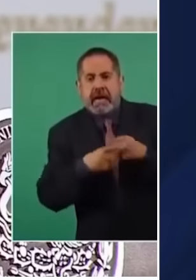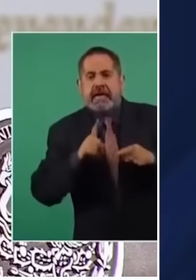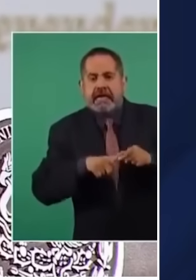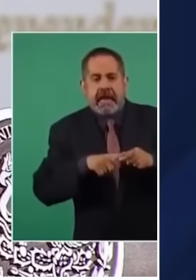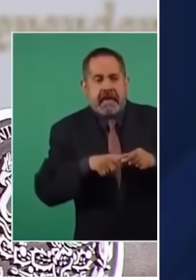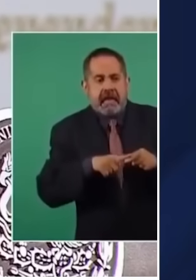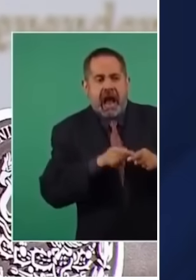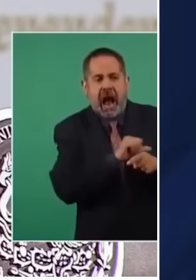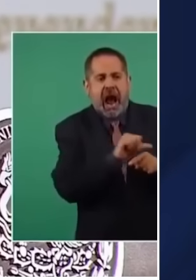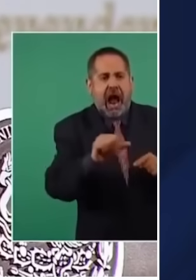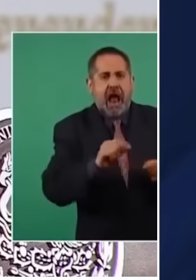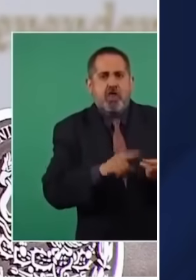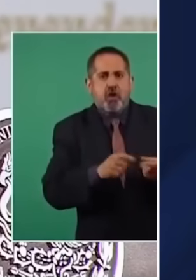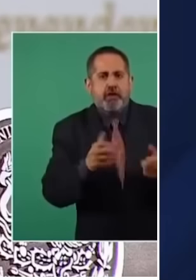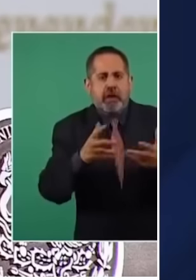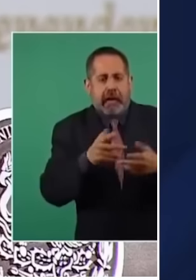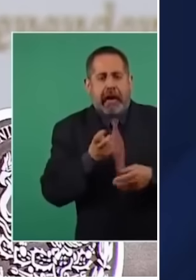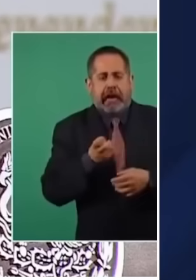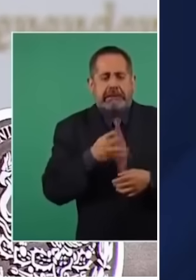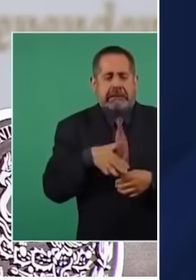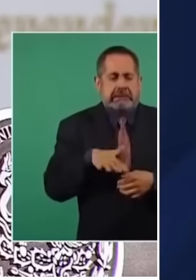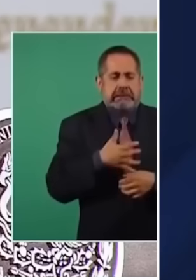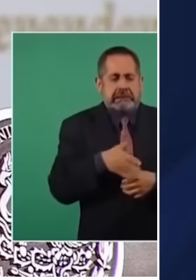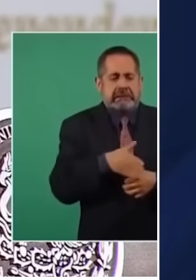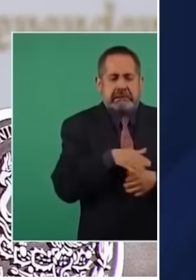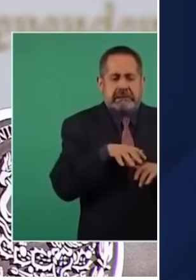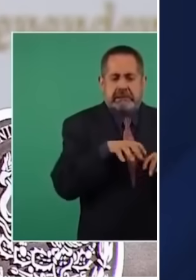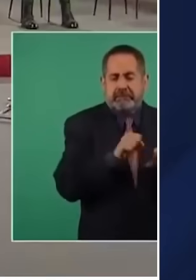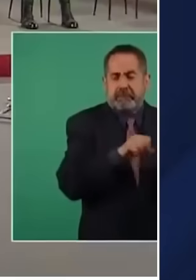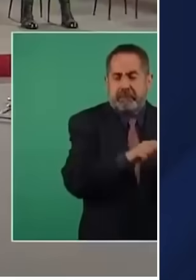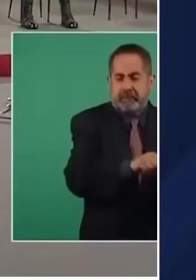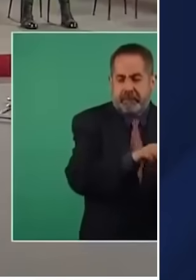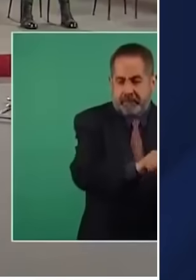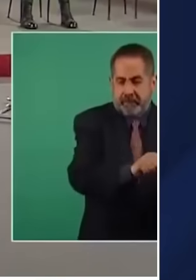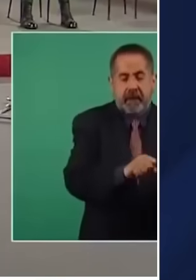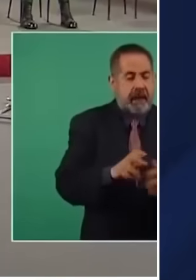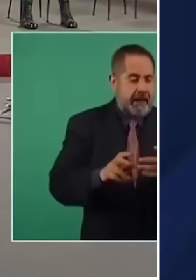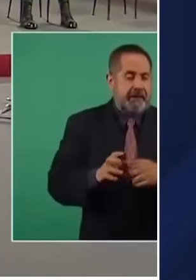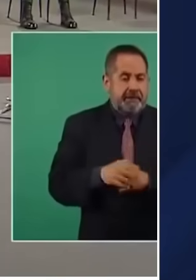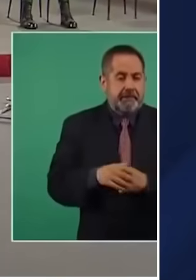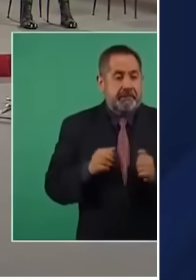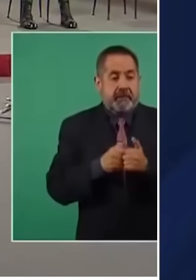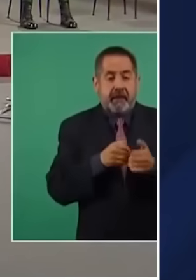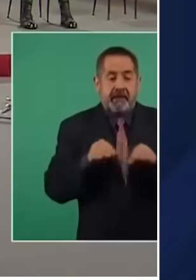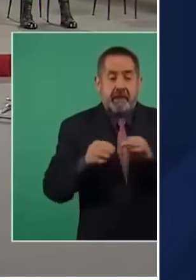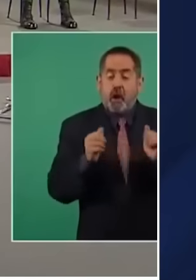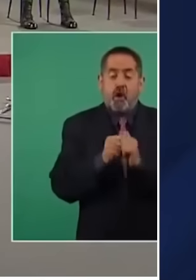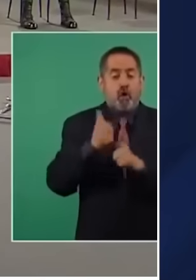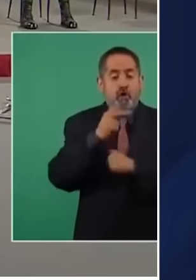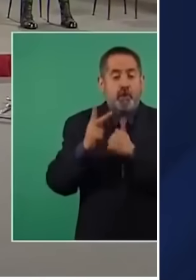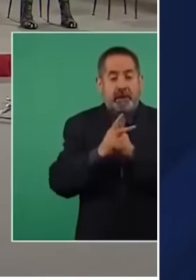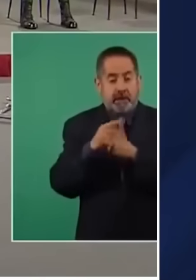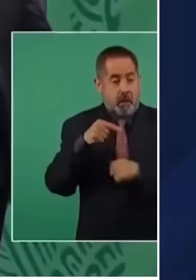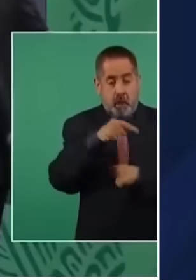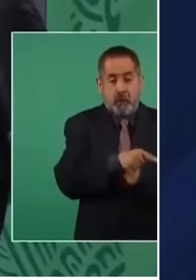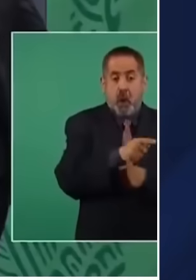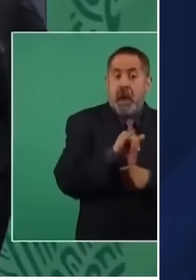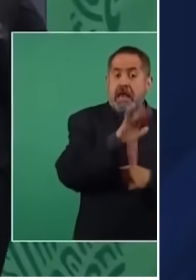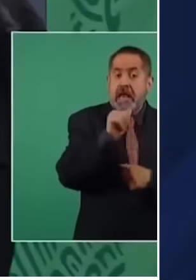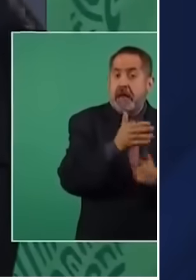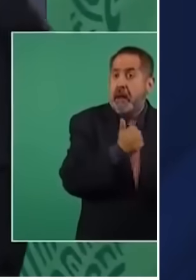a dónde va para seguir ese camino eh vamos a interactuar con países por ejemplo esta carga